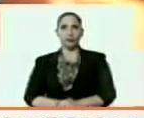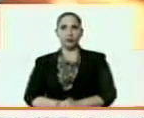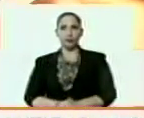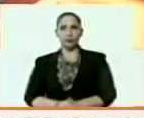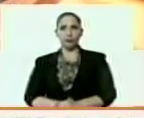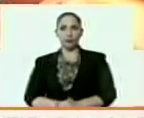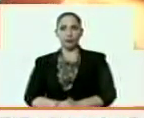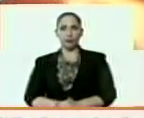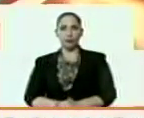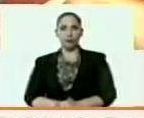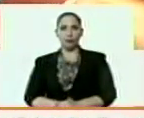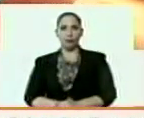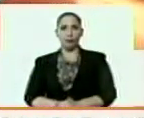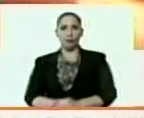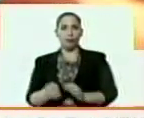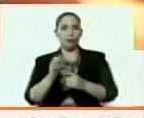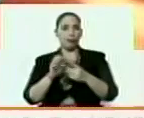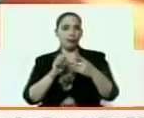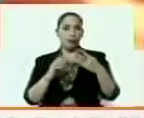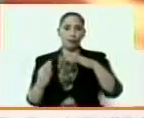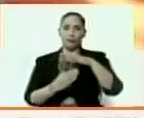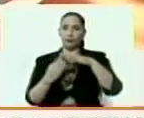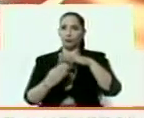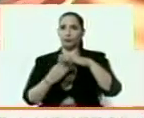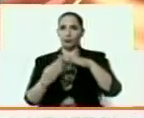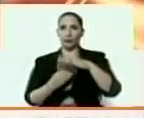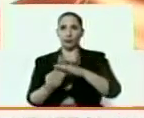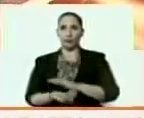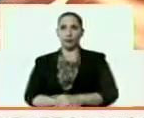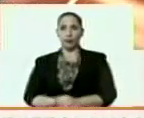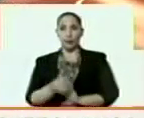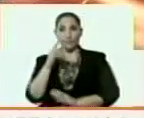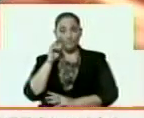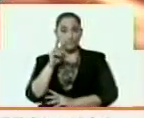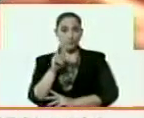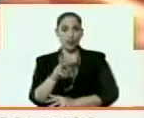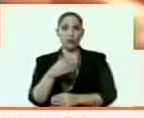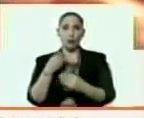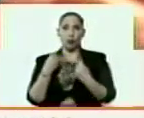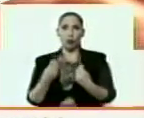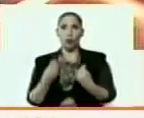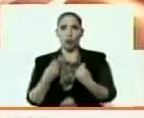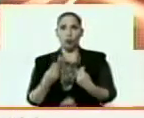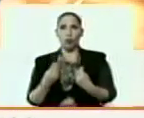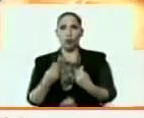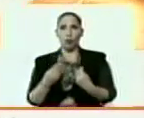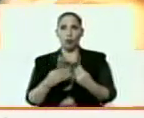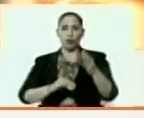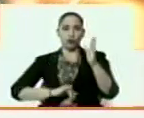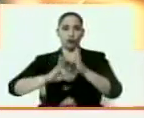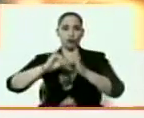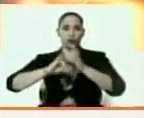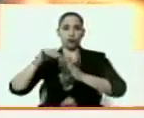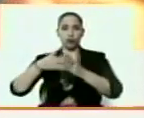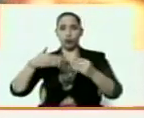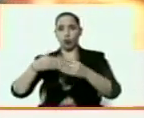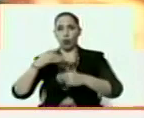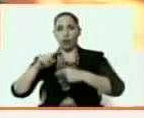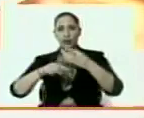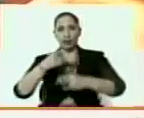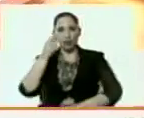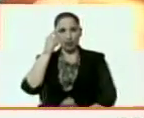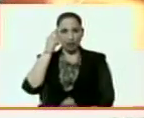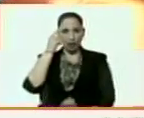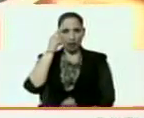aún en los elementos más básicos. Vemos como hay una subida del dólar casi que diaria y esto